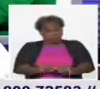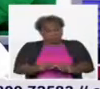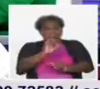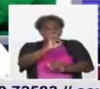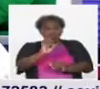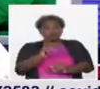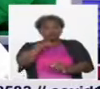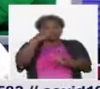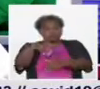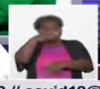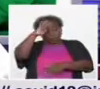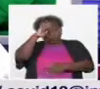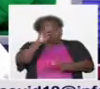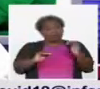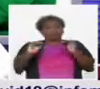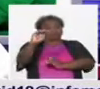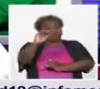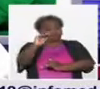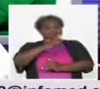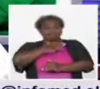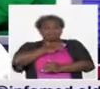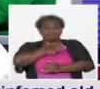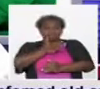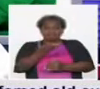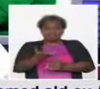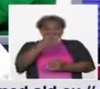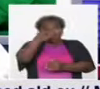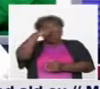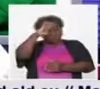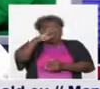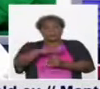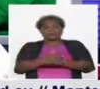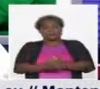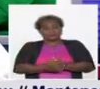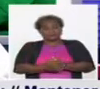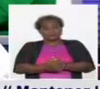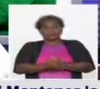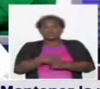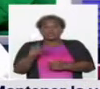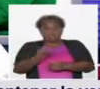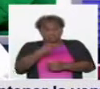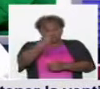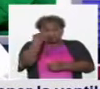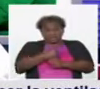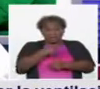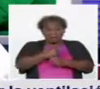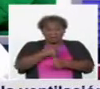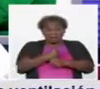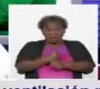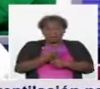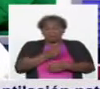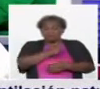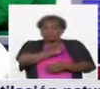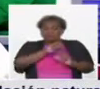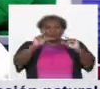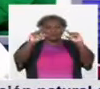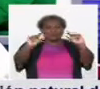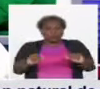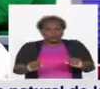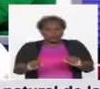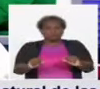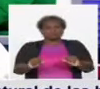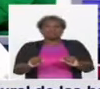elevada para nuestro país, en el cual trabajamos y vamos a lograr una reducción de